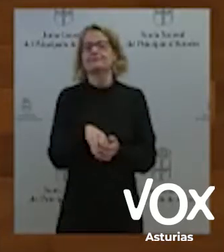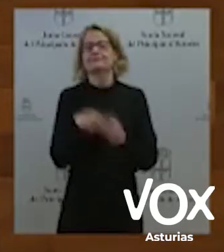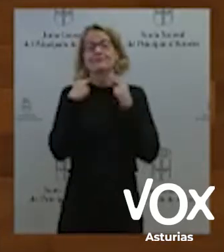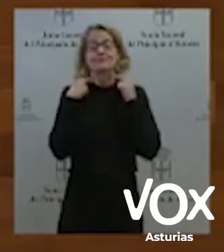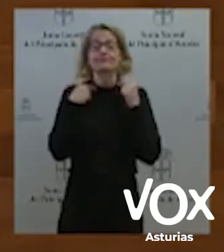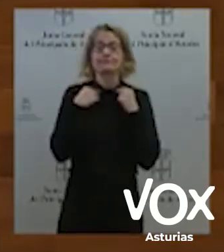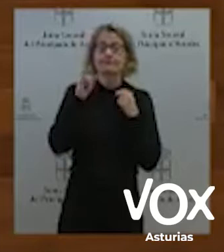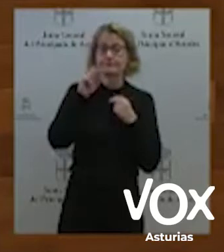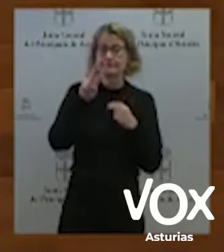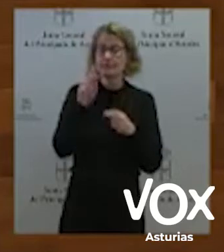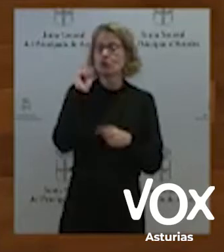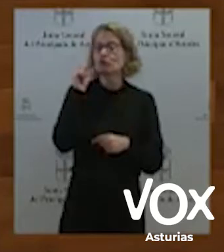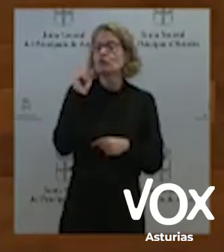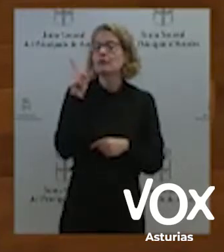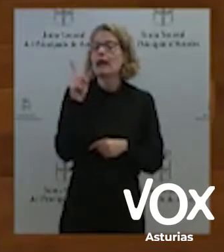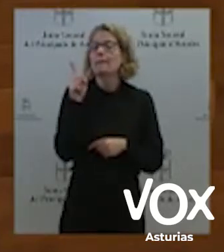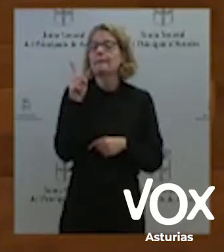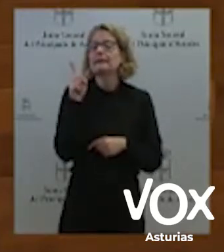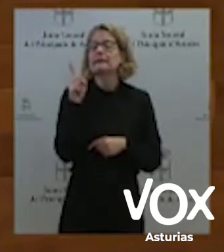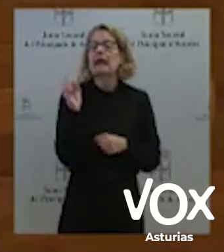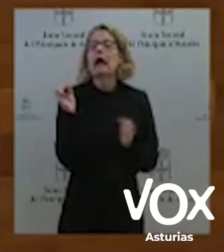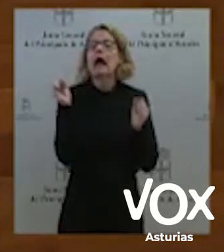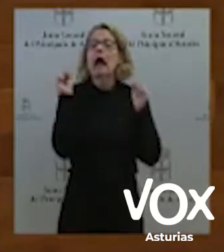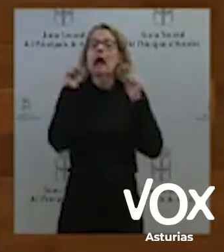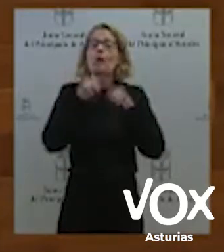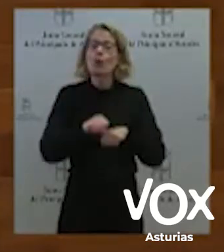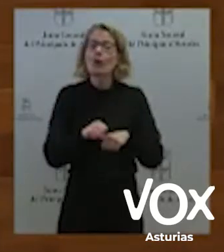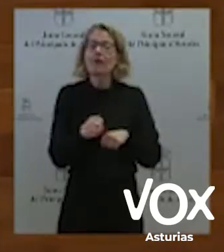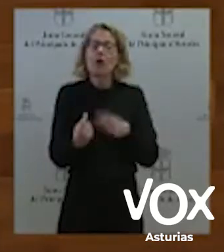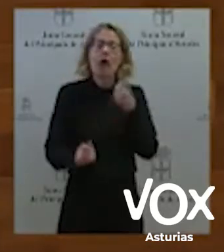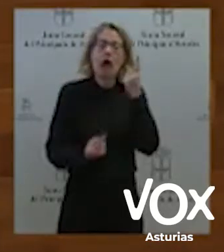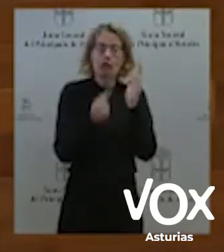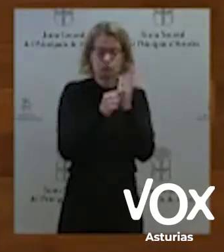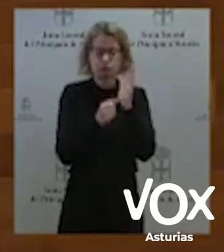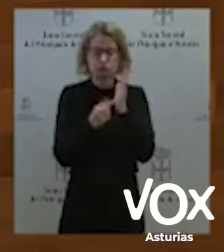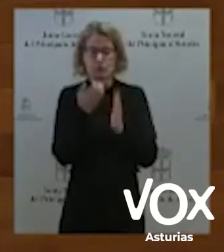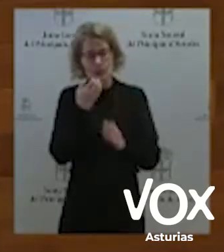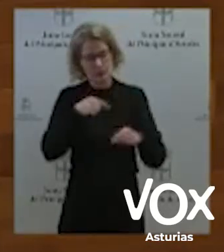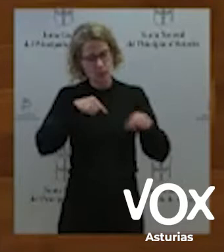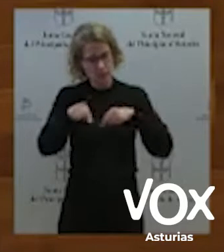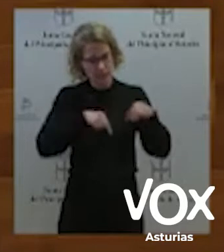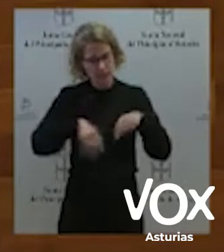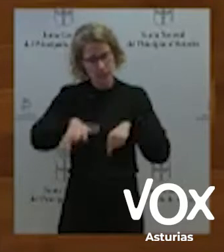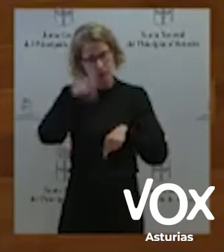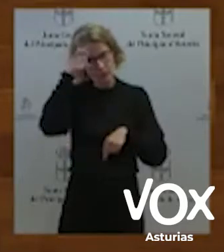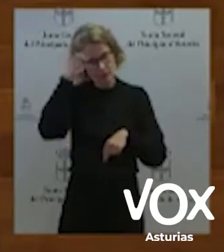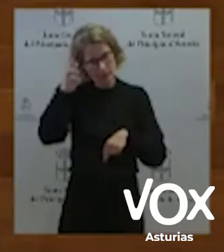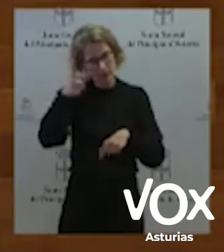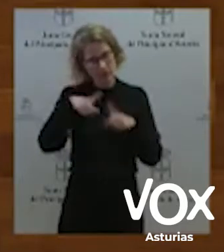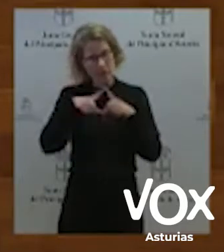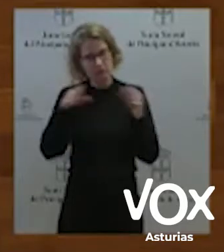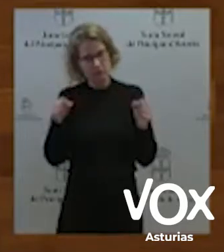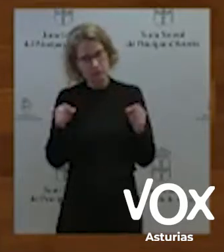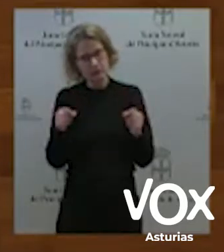algunos. Por ejemplo, en el refuerzo del transporte en la zona rural asturiana, también en el acuerdo por la investigación, desarrollo